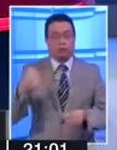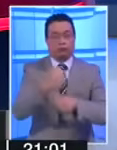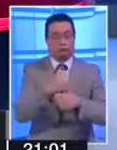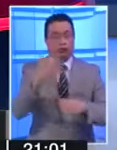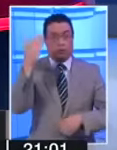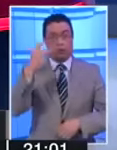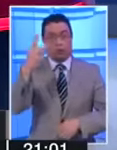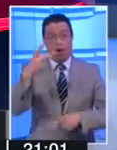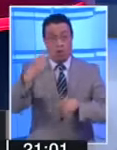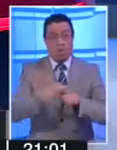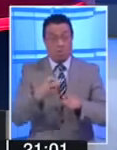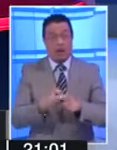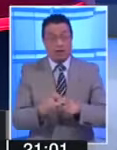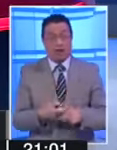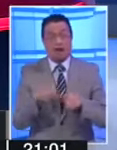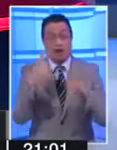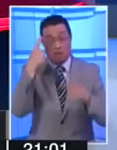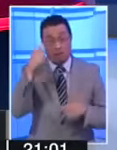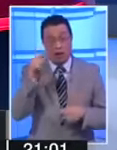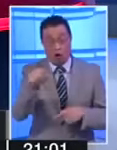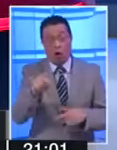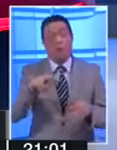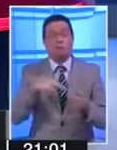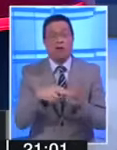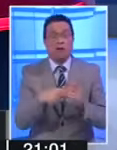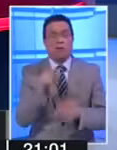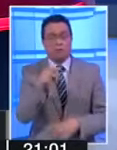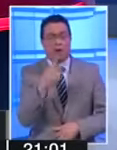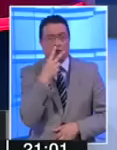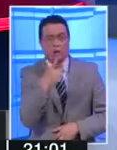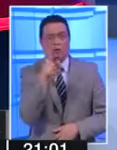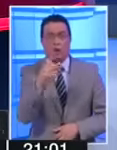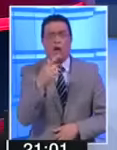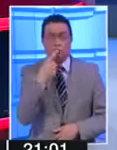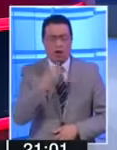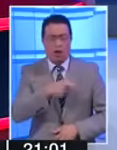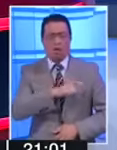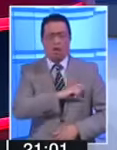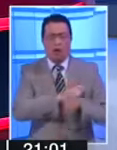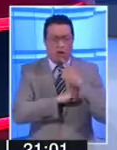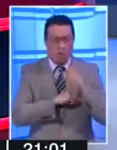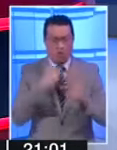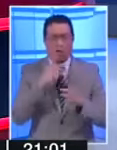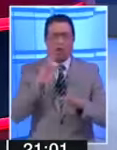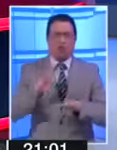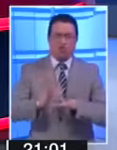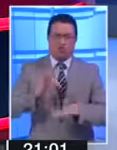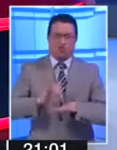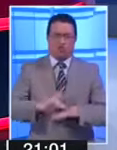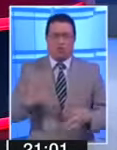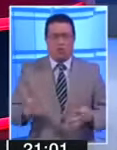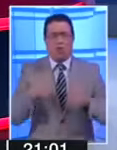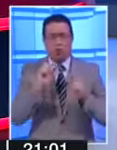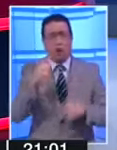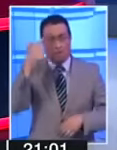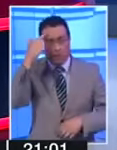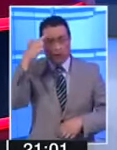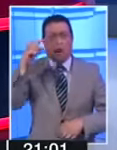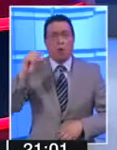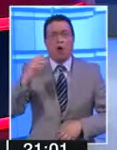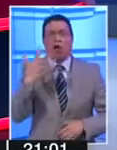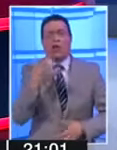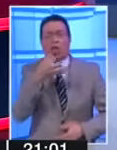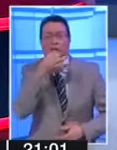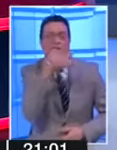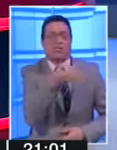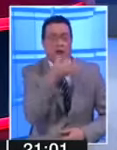hace 2 meses. Para nada, el problema, como veíamos, es que habla en un castellano bien crudo, en que pareciera no pensar mucho lo que dice, o tal vez